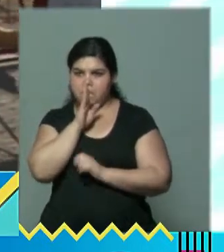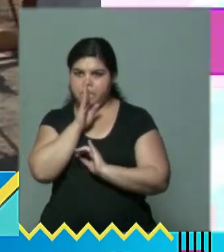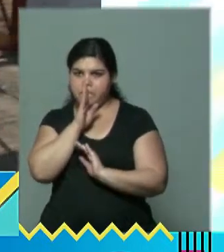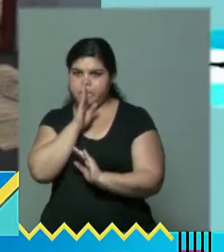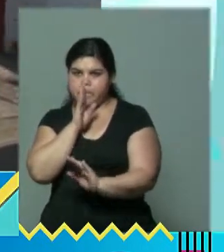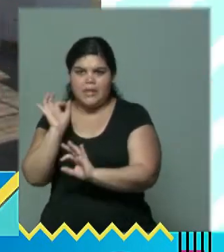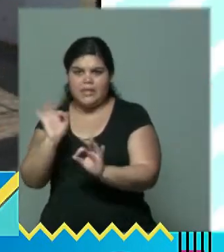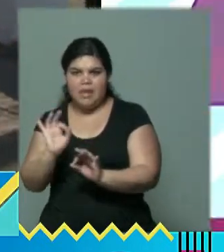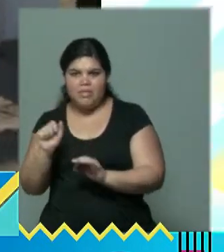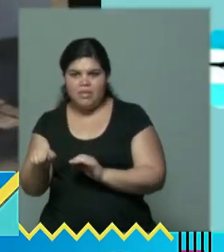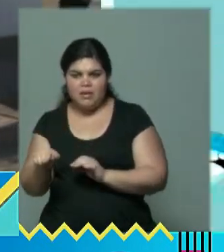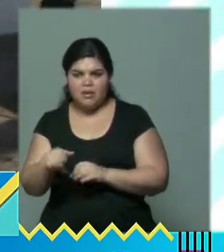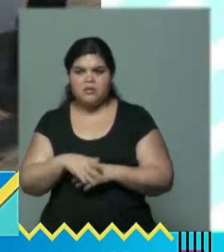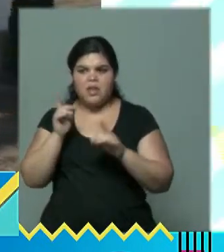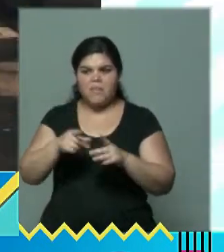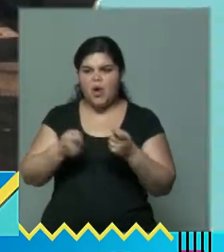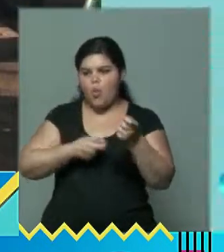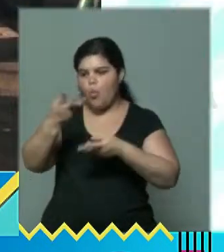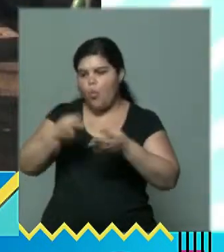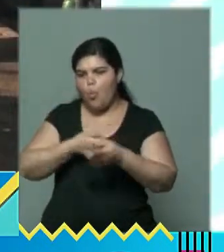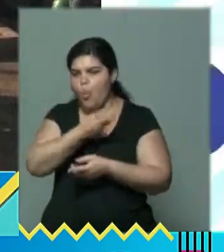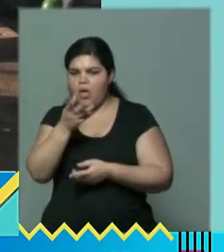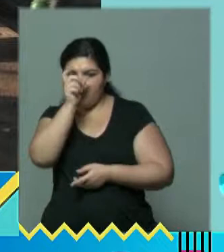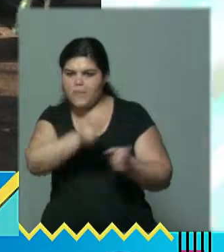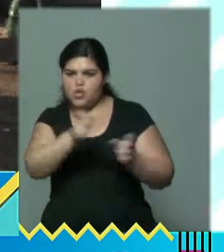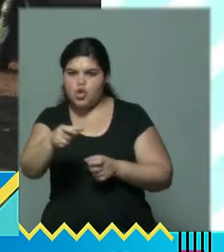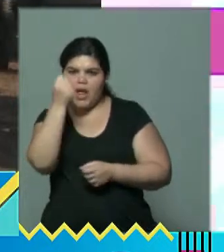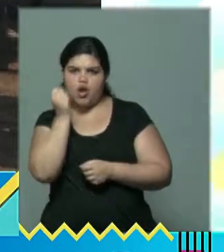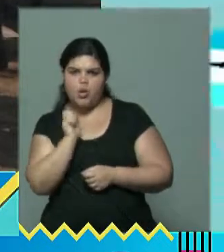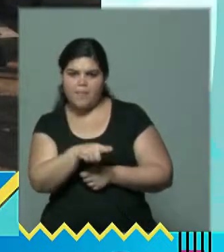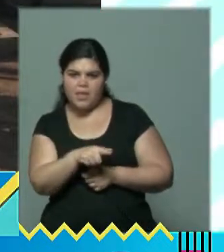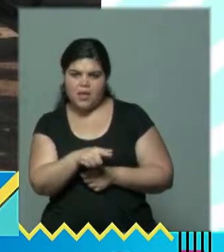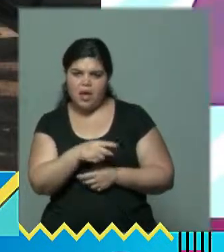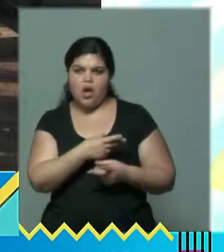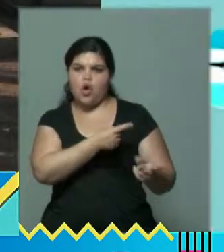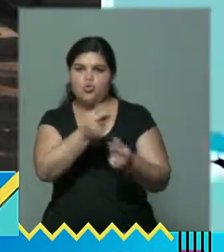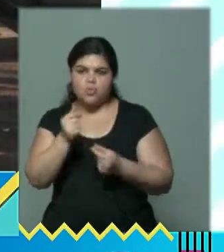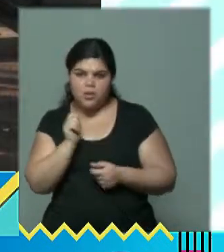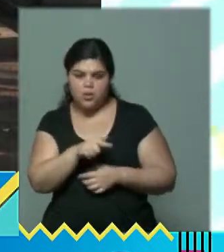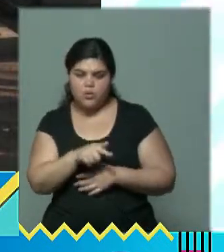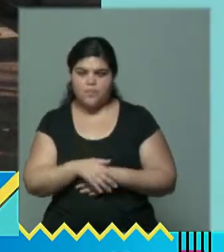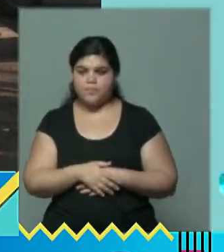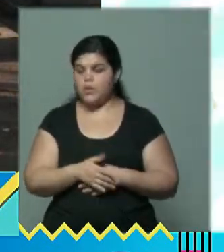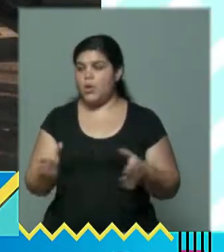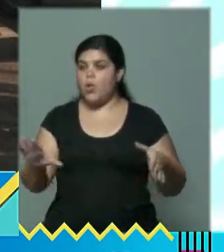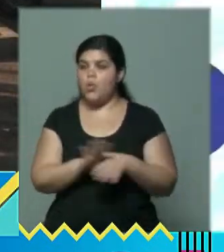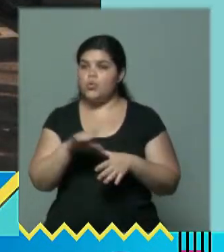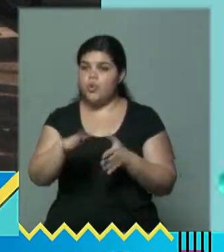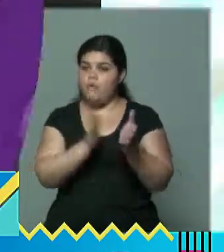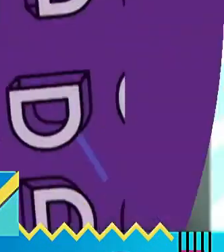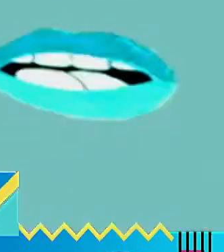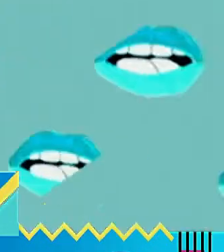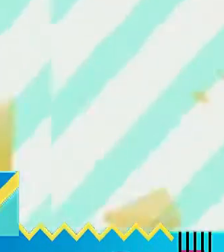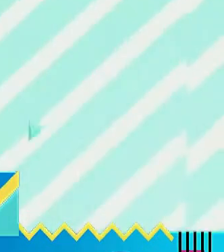se preocupa de ver cuál es la ecuación económica del usuario, del consumidor. Bueno, justamente sobre eso te quería preguntar el tema facturación. Vos trajiste una factura ahí que a lo